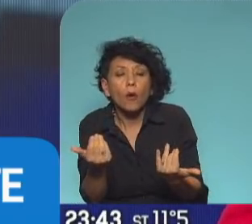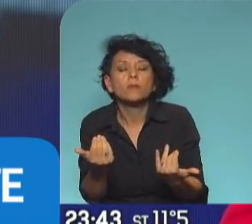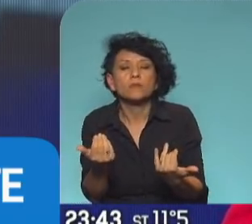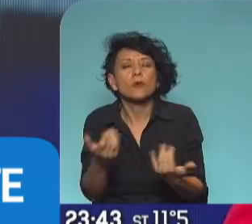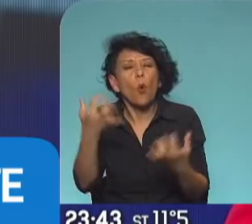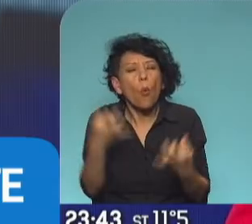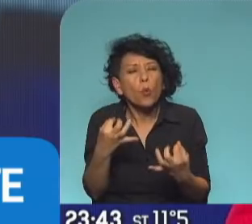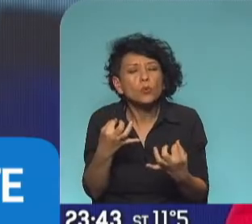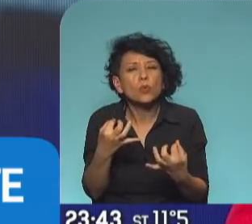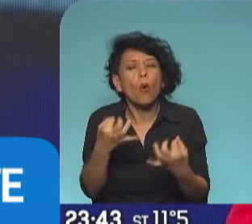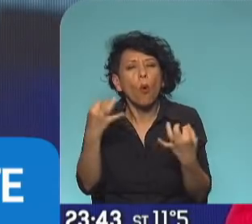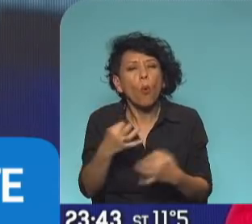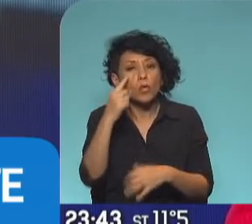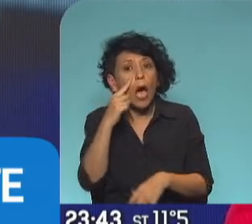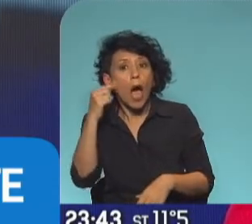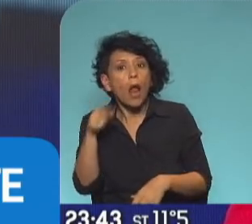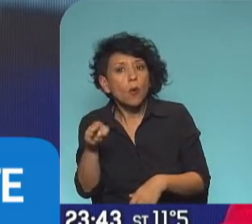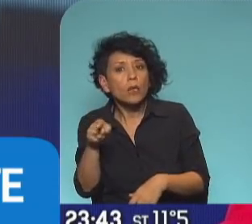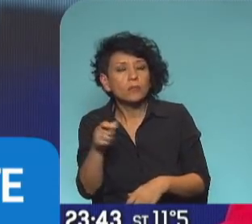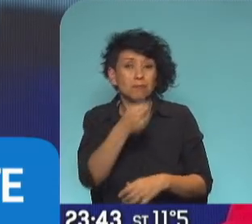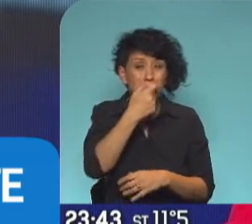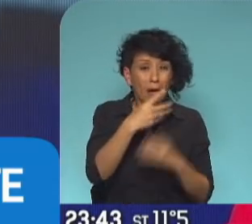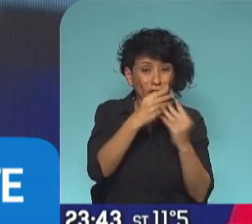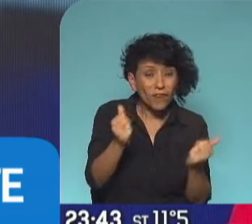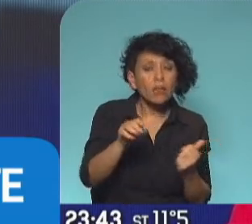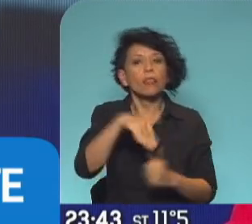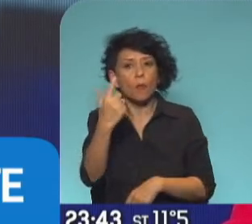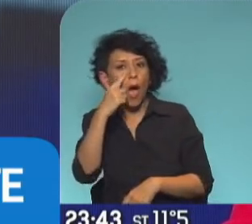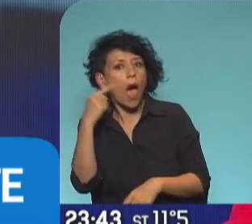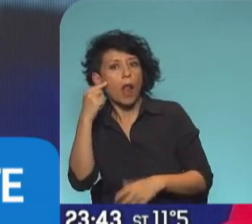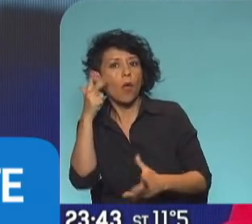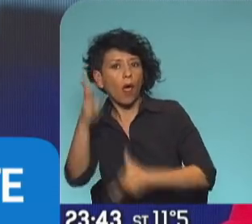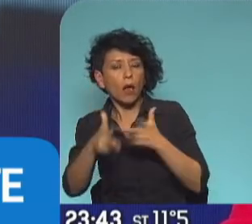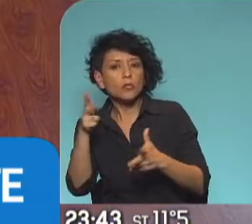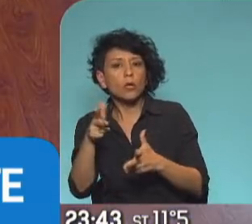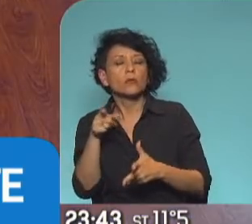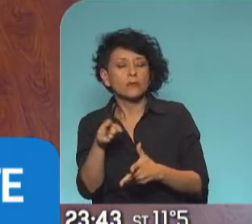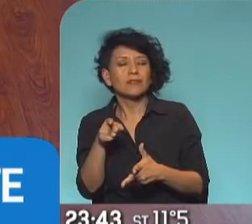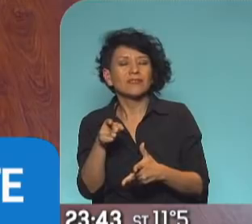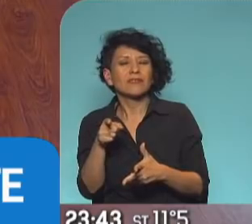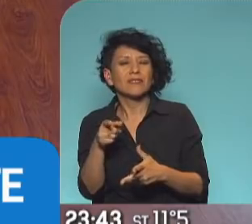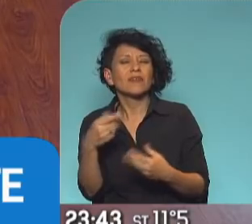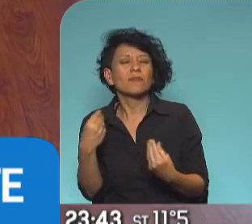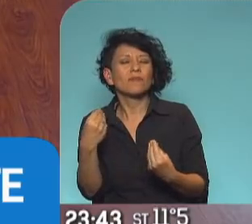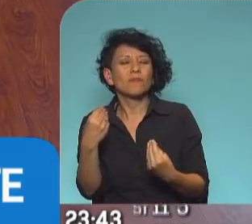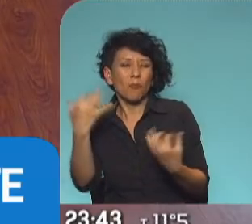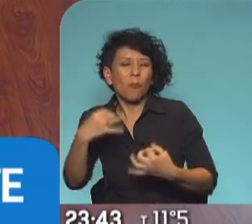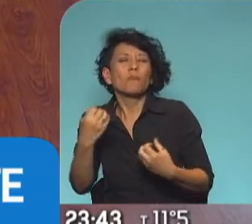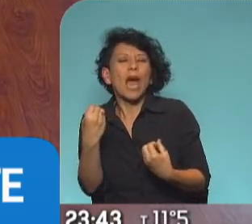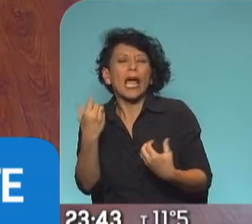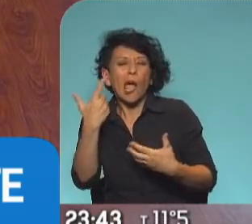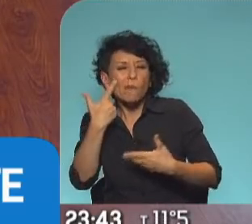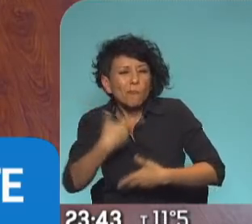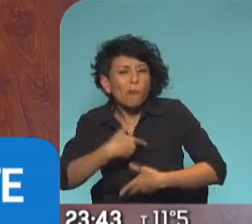Coincidió que Alberto Fernández habló después de Macri y sirvió para expresar un poco su enojo y una